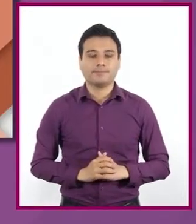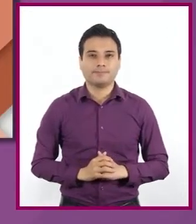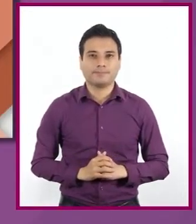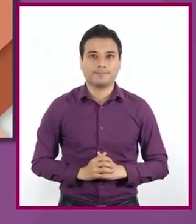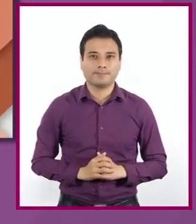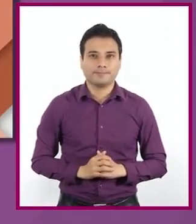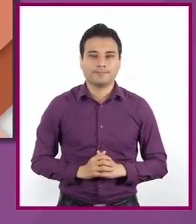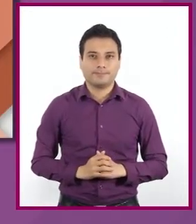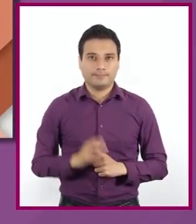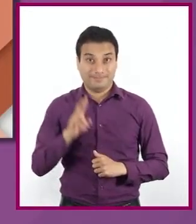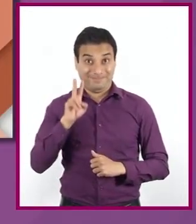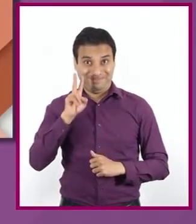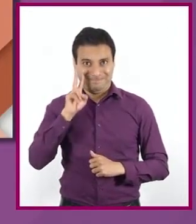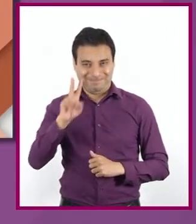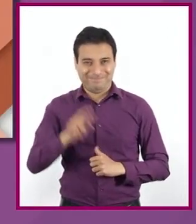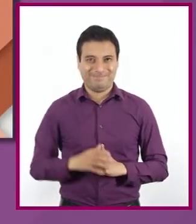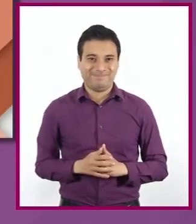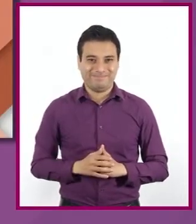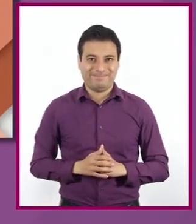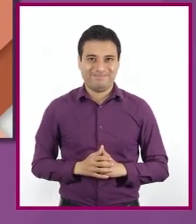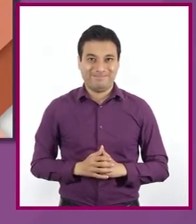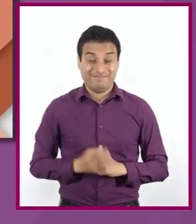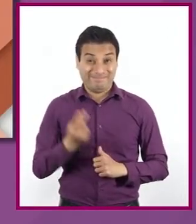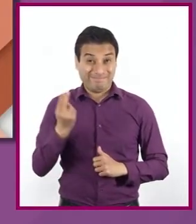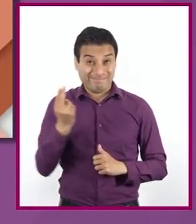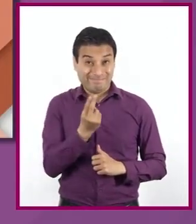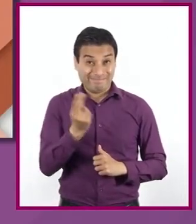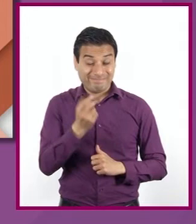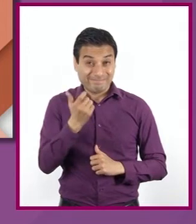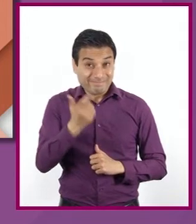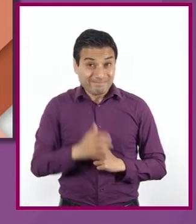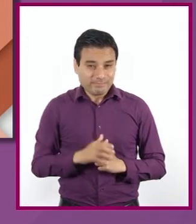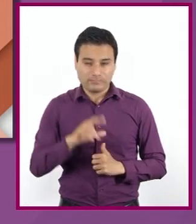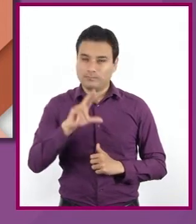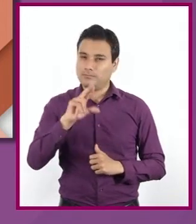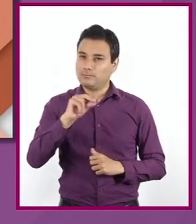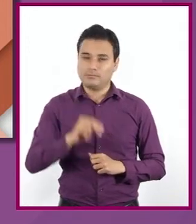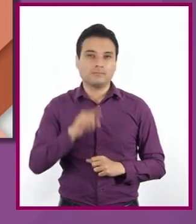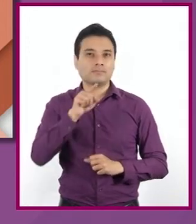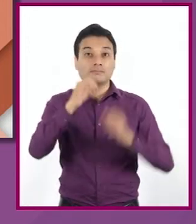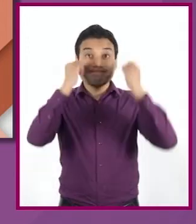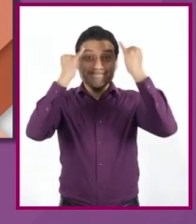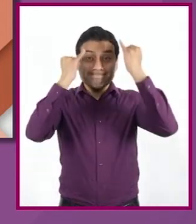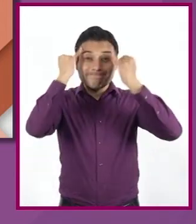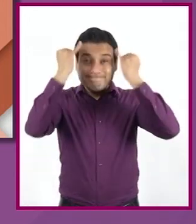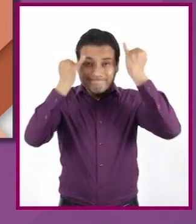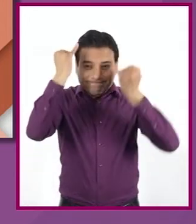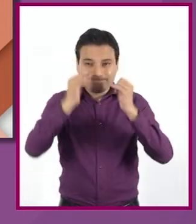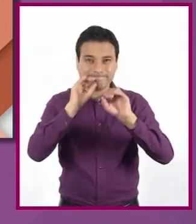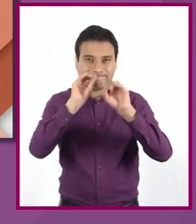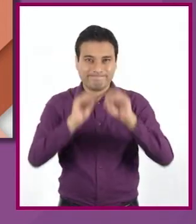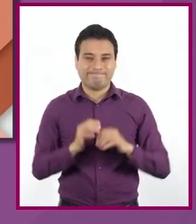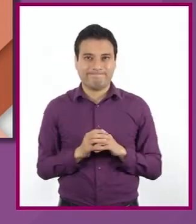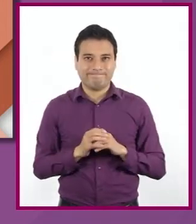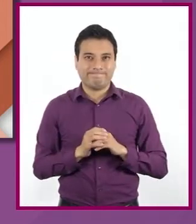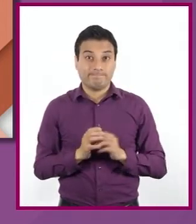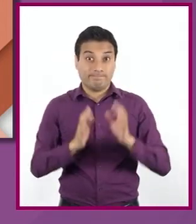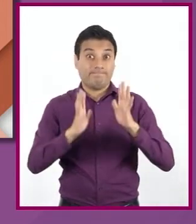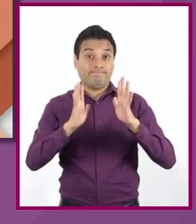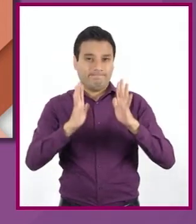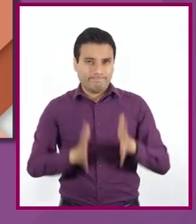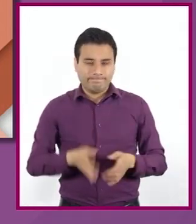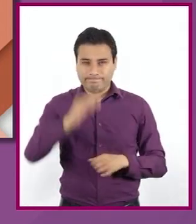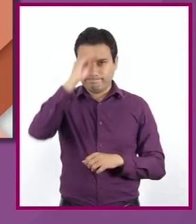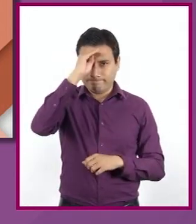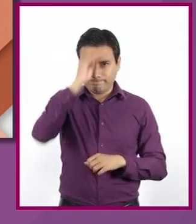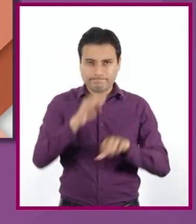Como vemos, más que presupuesto en estos casos, se requiere mucha creatividad. Una vez encontradas las